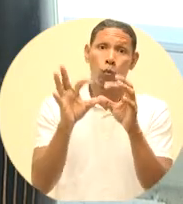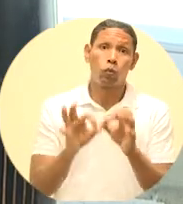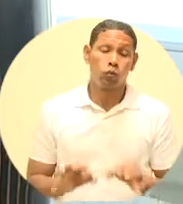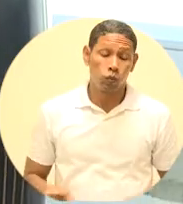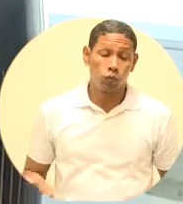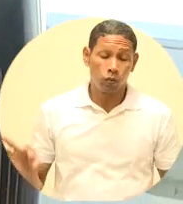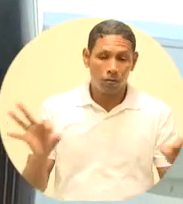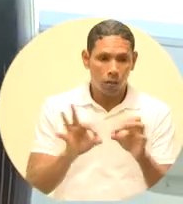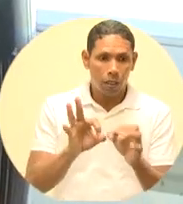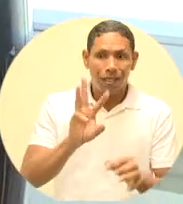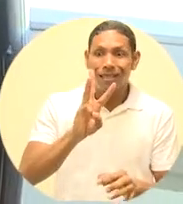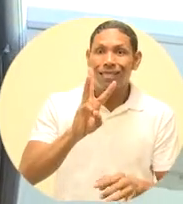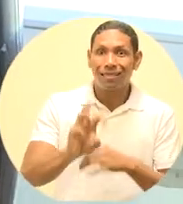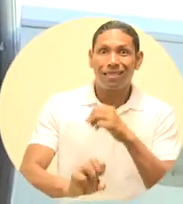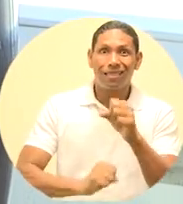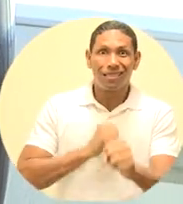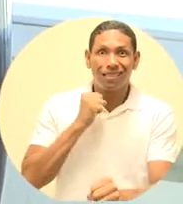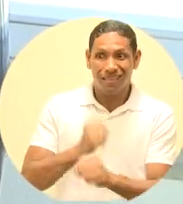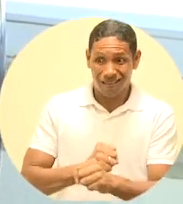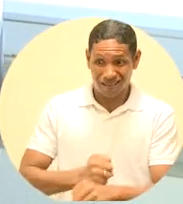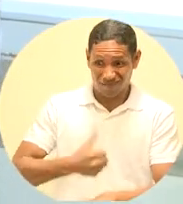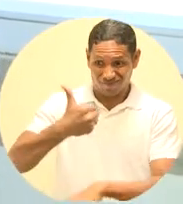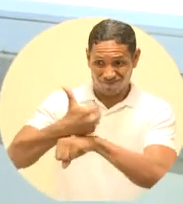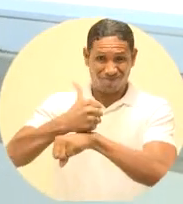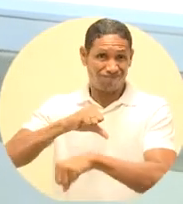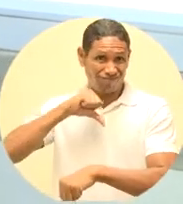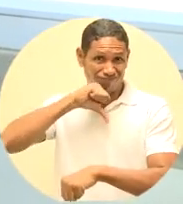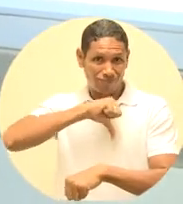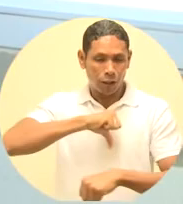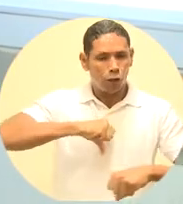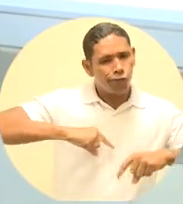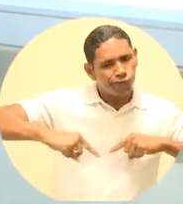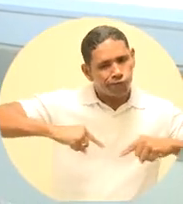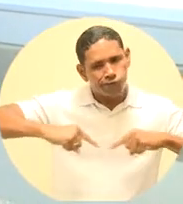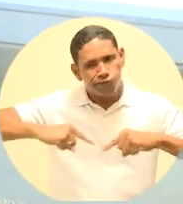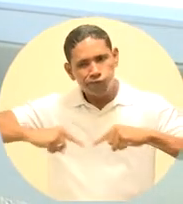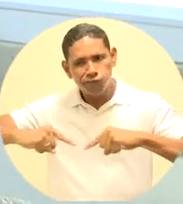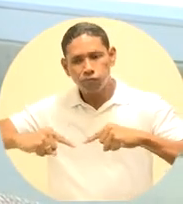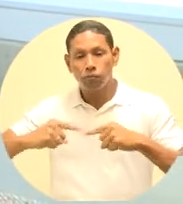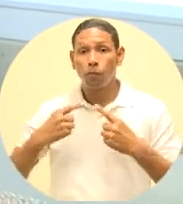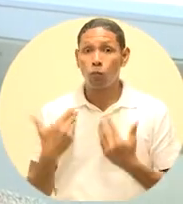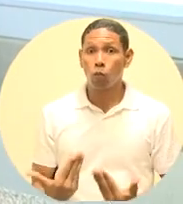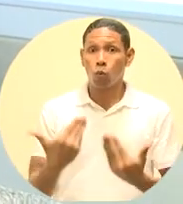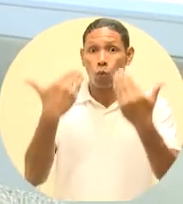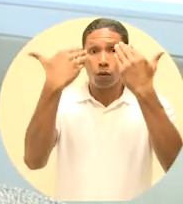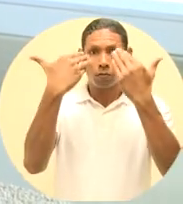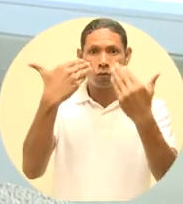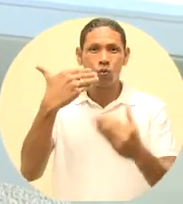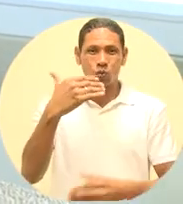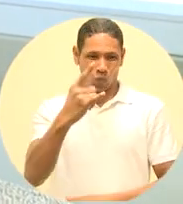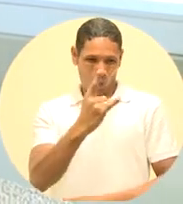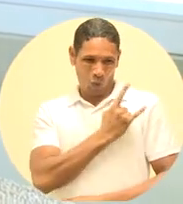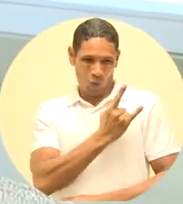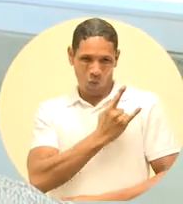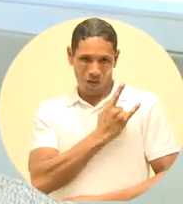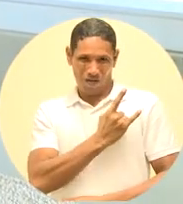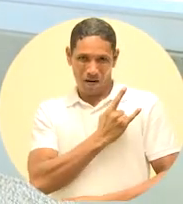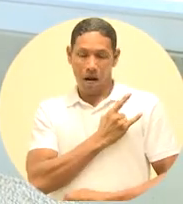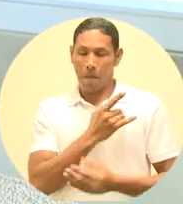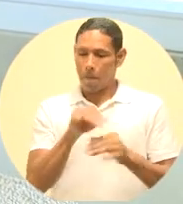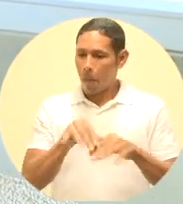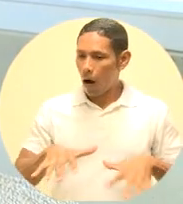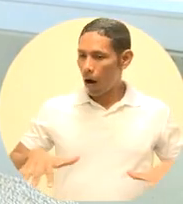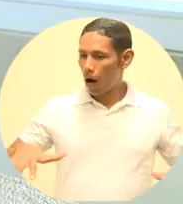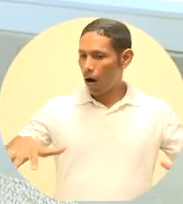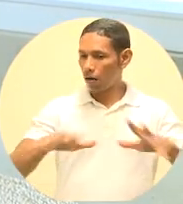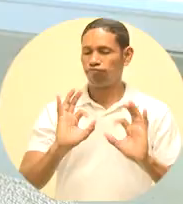exaltaron los avances y logros de los primeros 3 años del actual plan de gobierno, evidenciados en el bienestar de la comunidad universitaria y